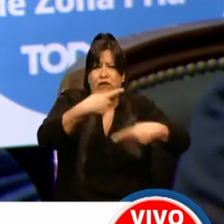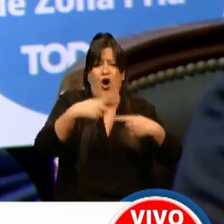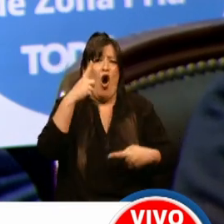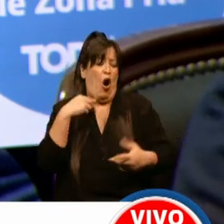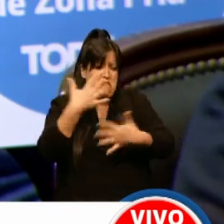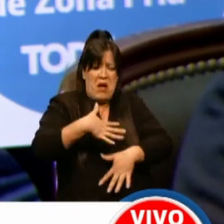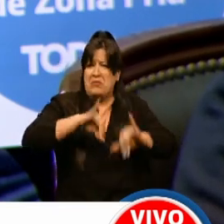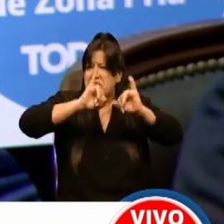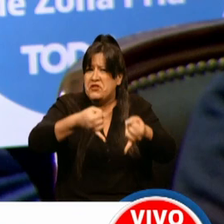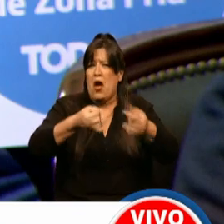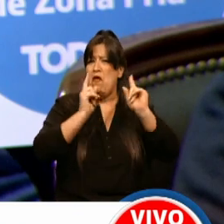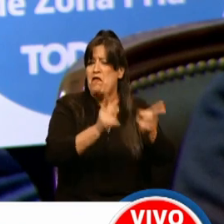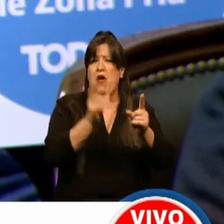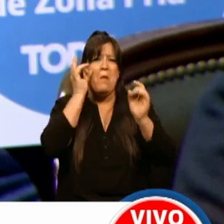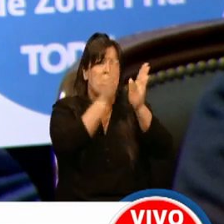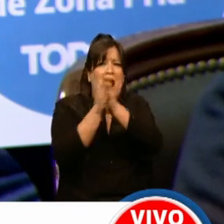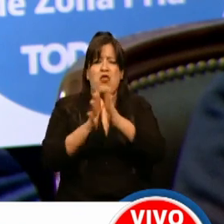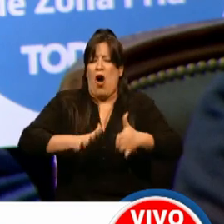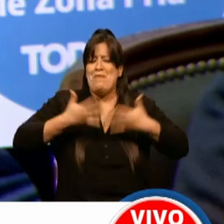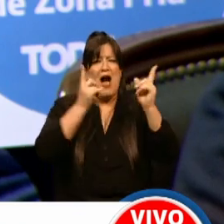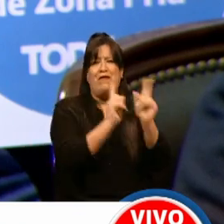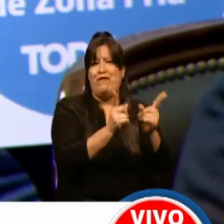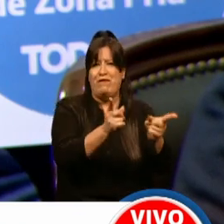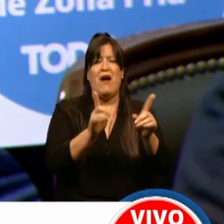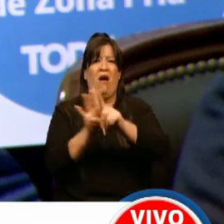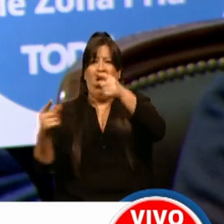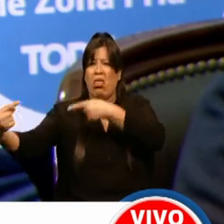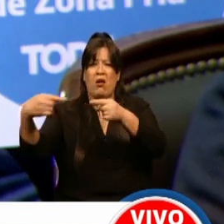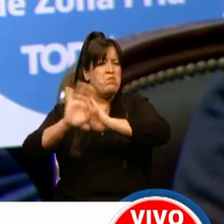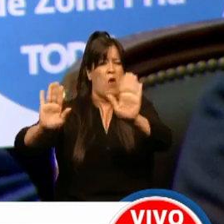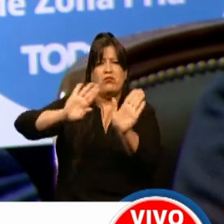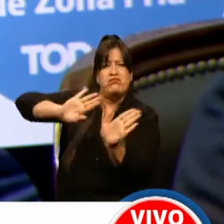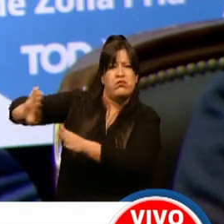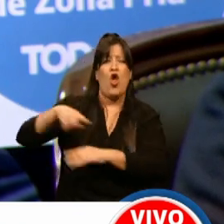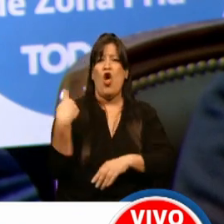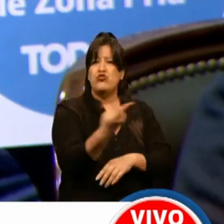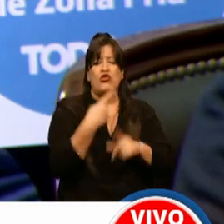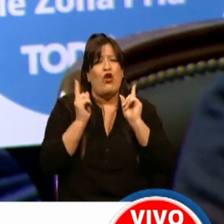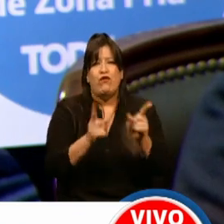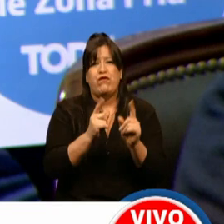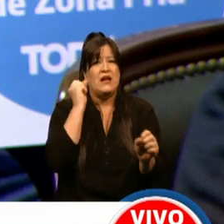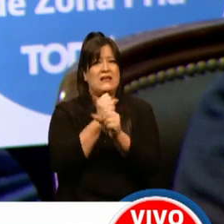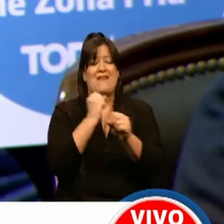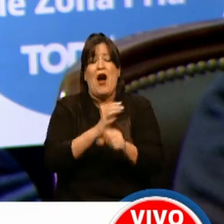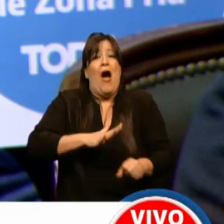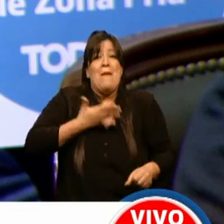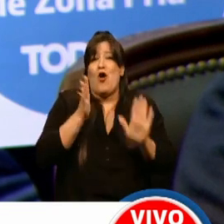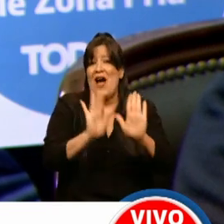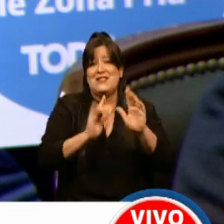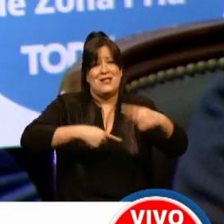de hombres sigamos perdonando y amando y no nos apartemos del lento y efectivo trabajo del amor